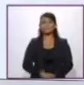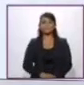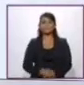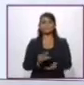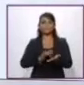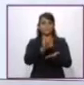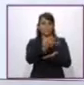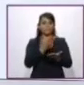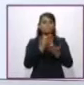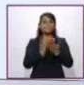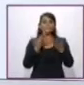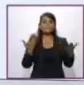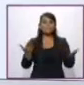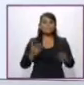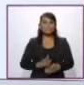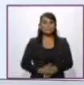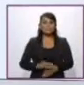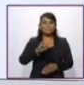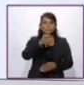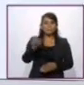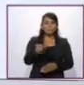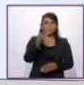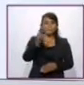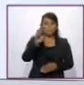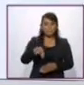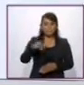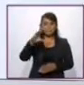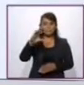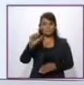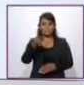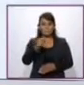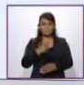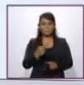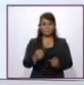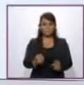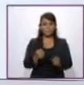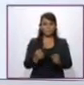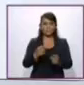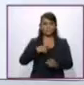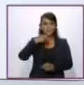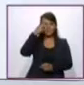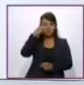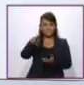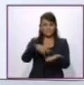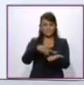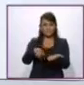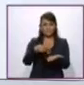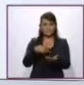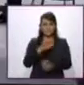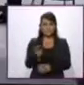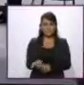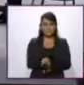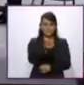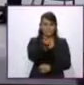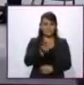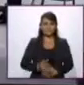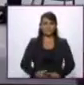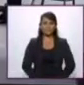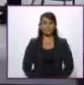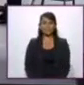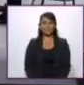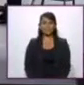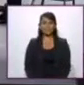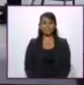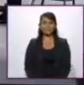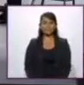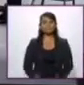el turno a Juan Carlos Martínez Cecias, del Partido Fuerza por México. La pregunta es la siguiente, candidato. La ley